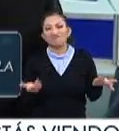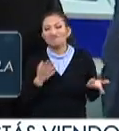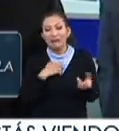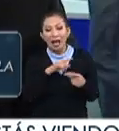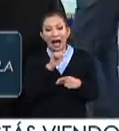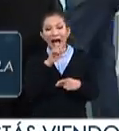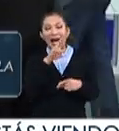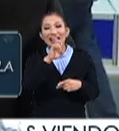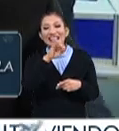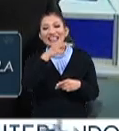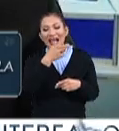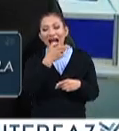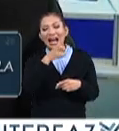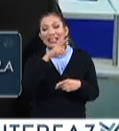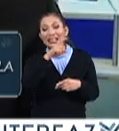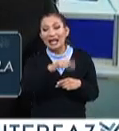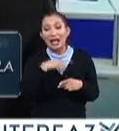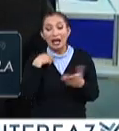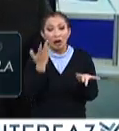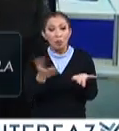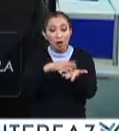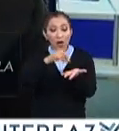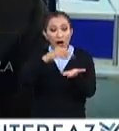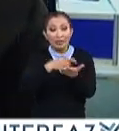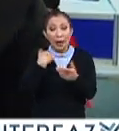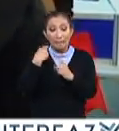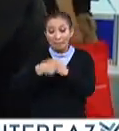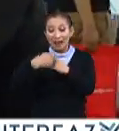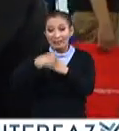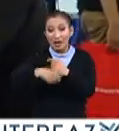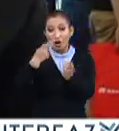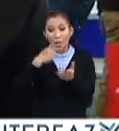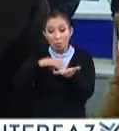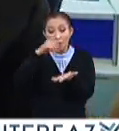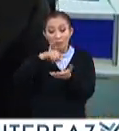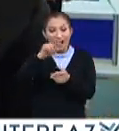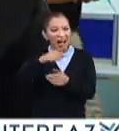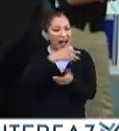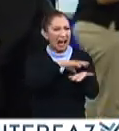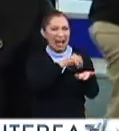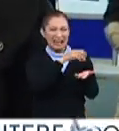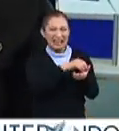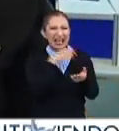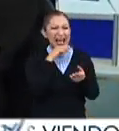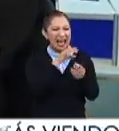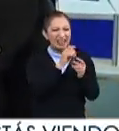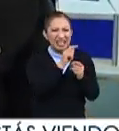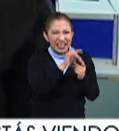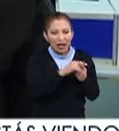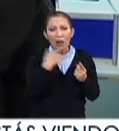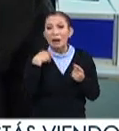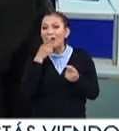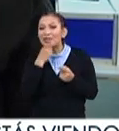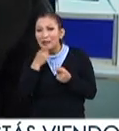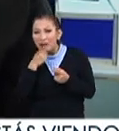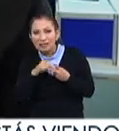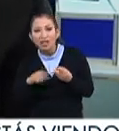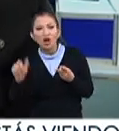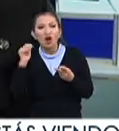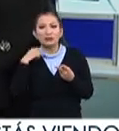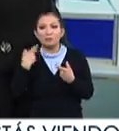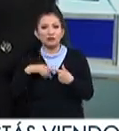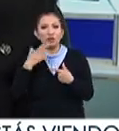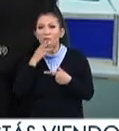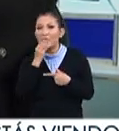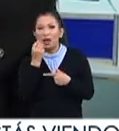Tenemos hariné, que es una harina de plátano en polvo, que está sustituyendo a lo que es la harina de trigo para célicos, diabéticos, etcétera, y